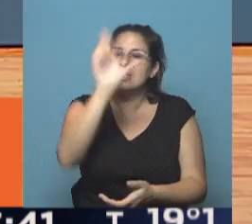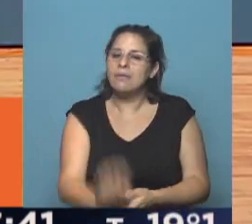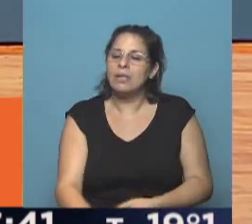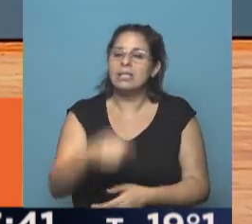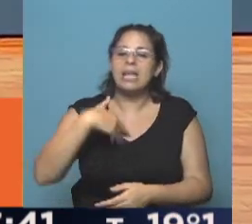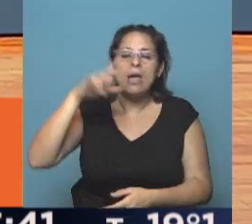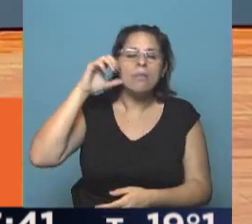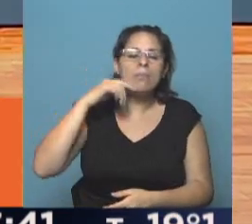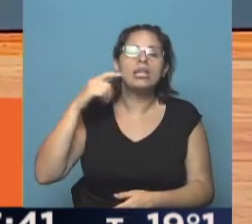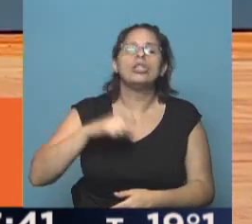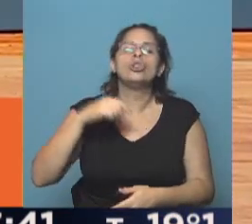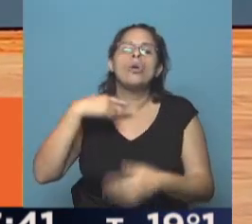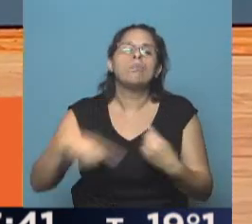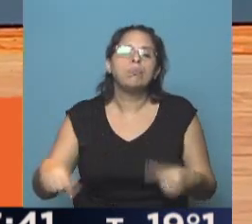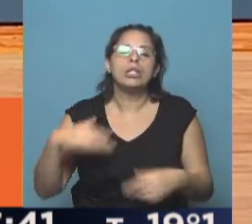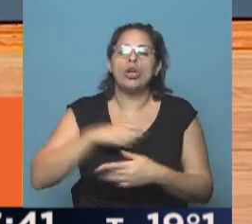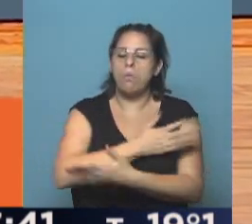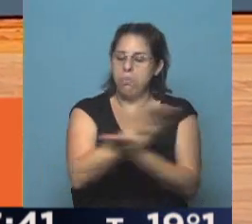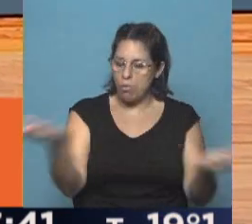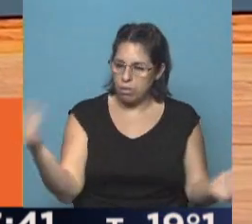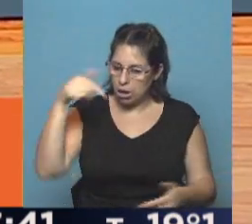y Contenidos Públicos. Estamos aquí